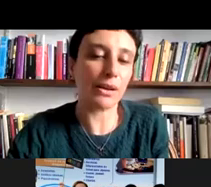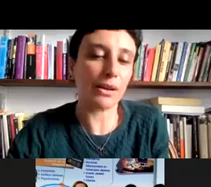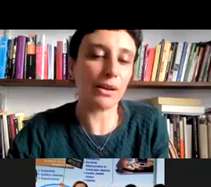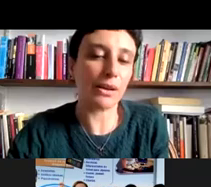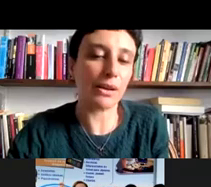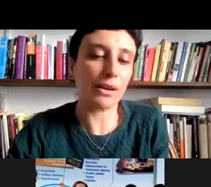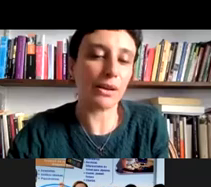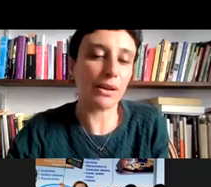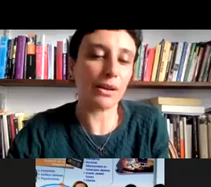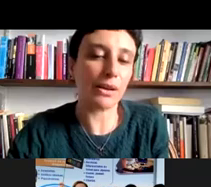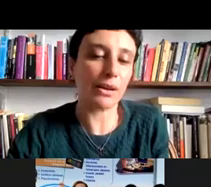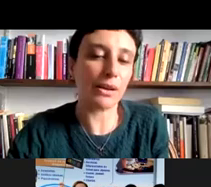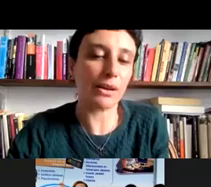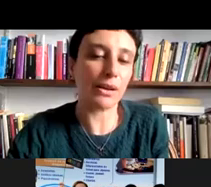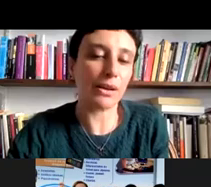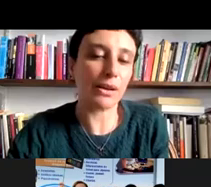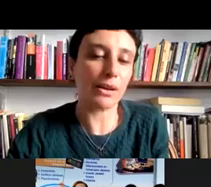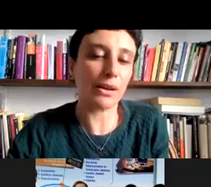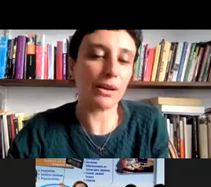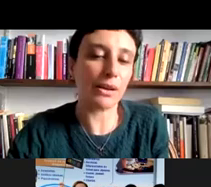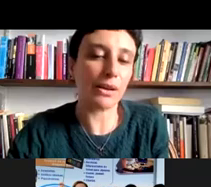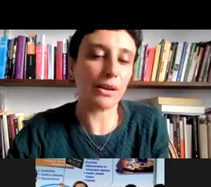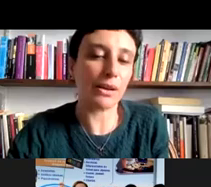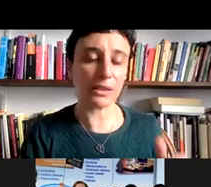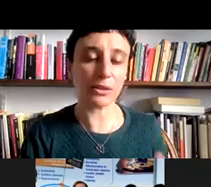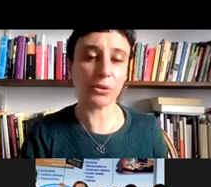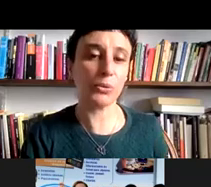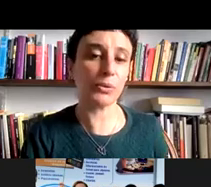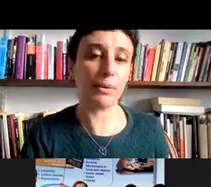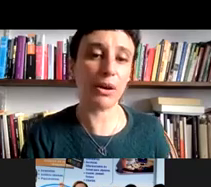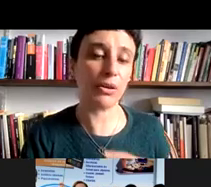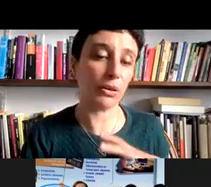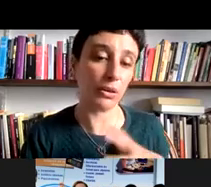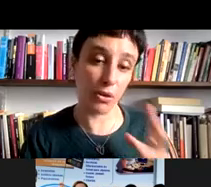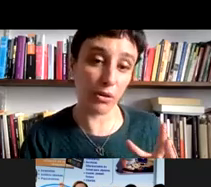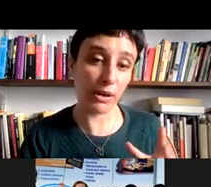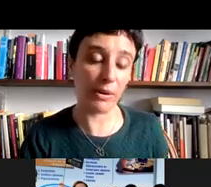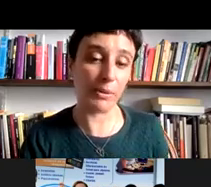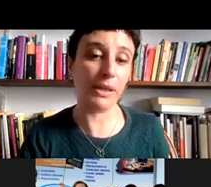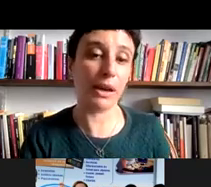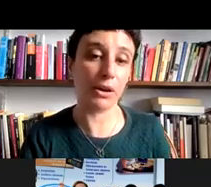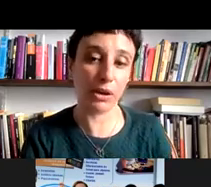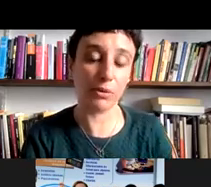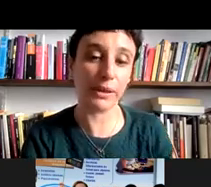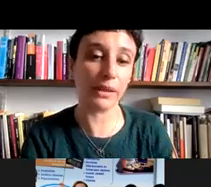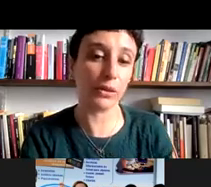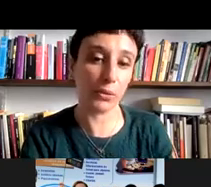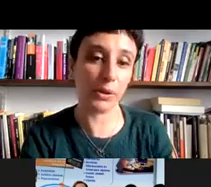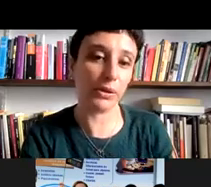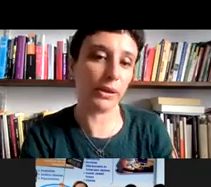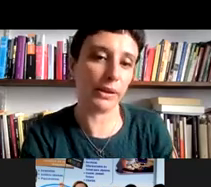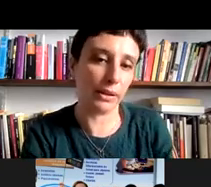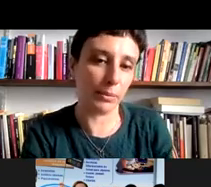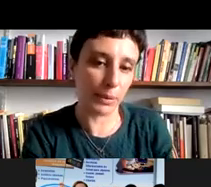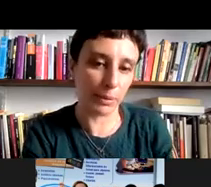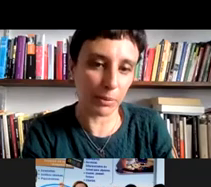es abordarlo, es trabajarlo, y hacer todo un trabajo con las familias, con acompañantes, con